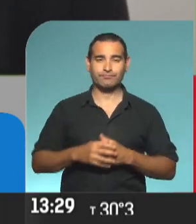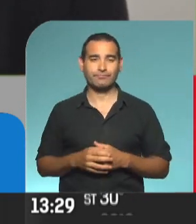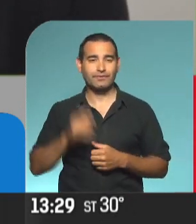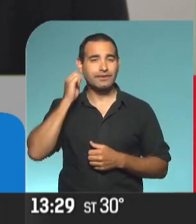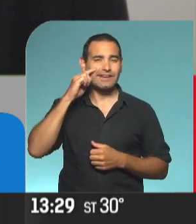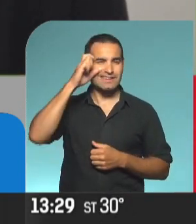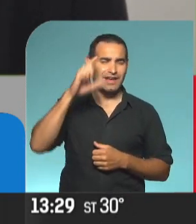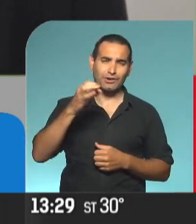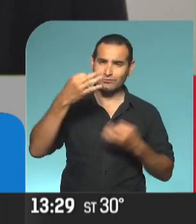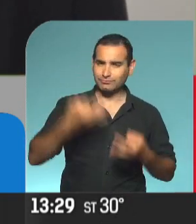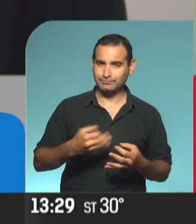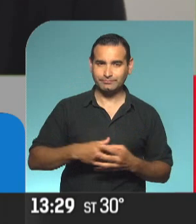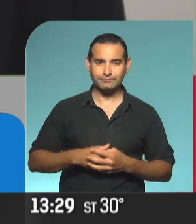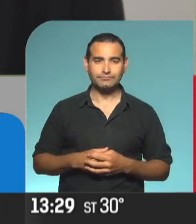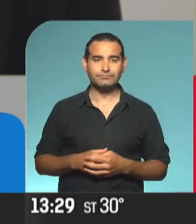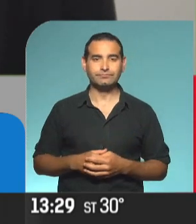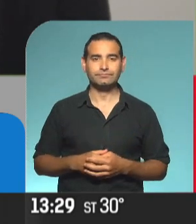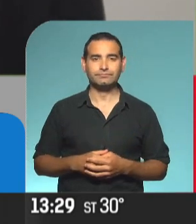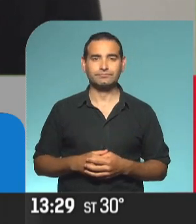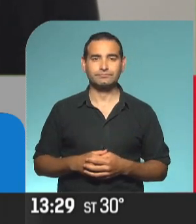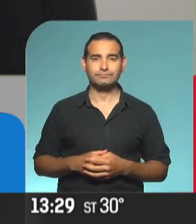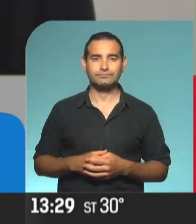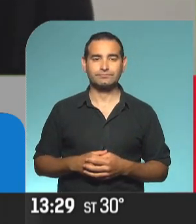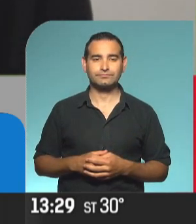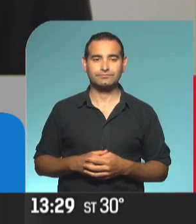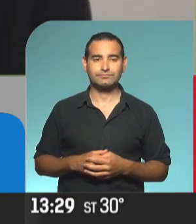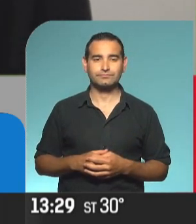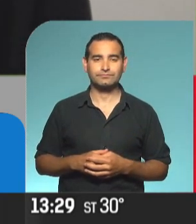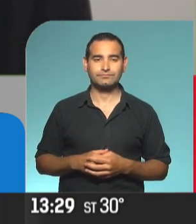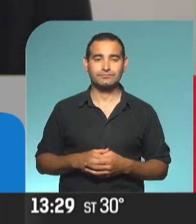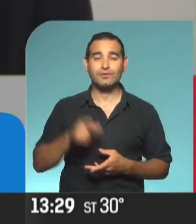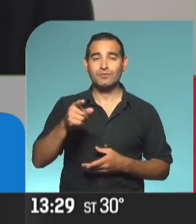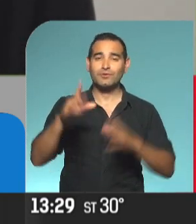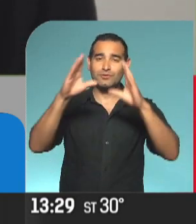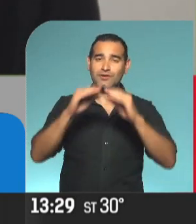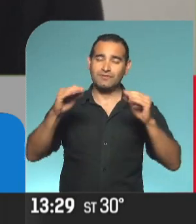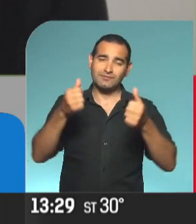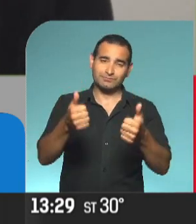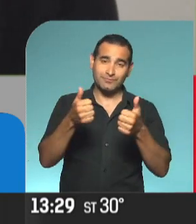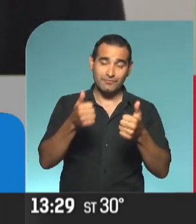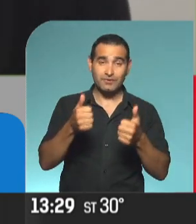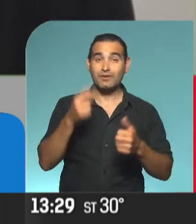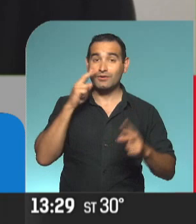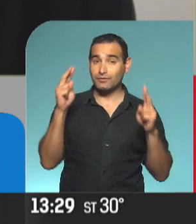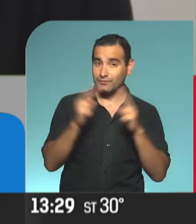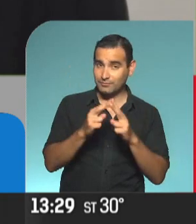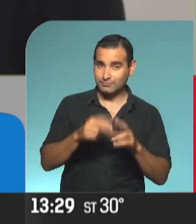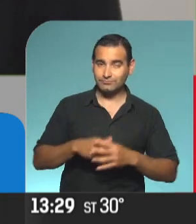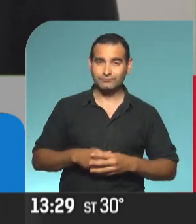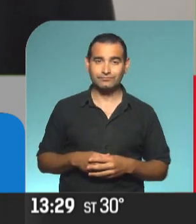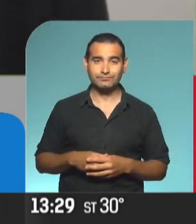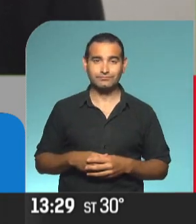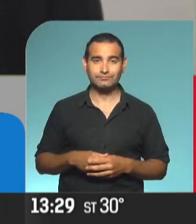por supuesto siempre vino o sea que tengas una feliz noche buena feliz navidad y nos estamos reencontrando